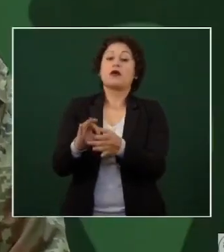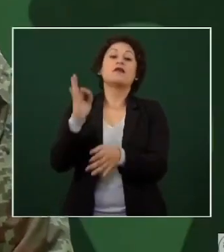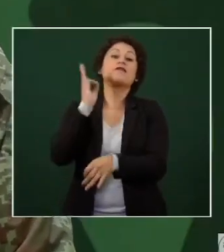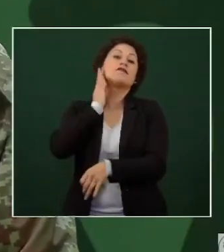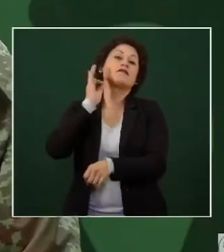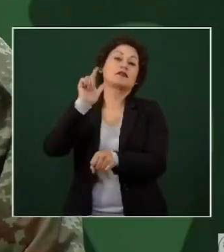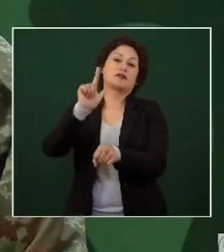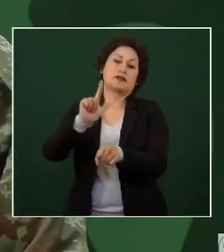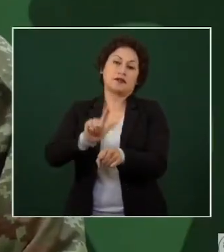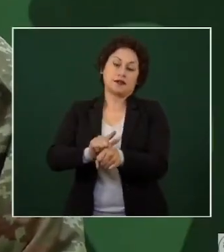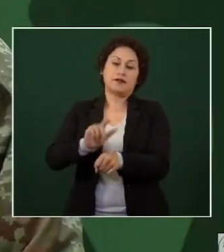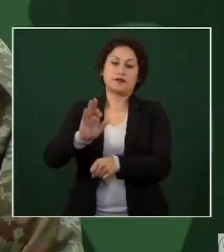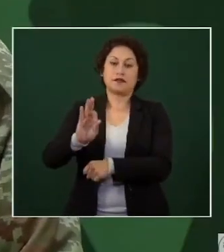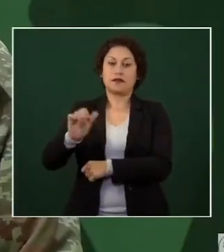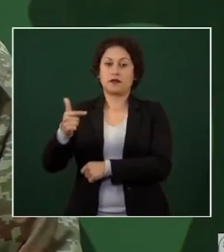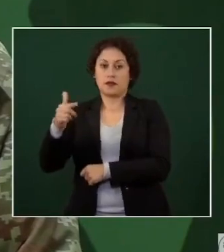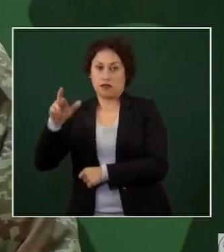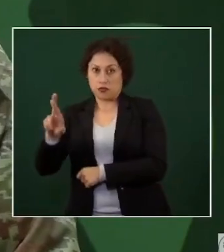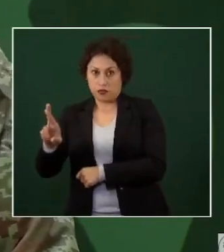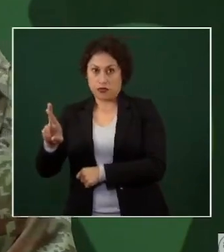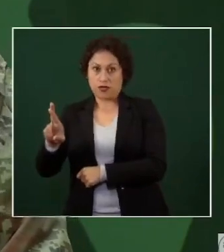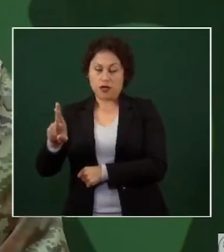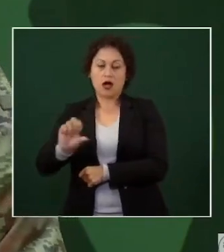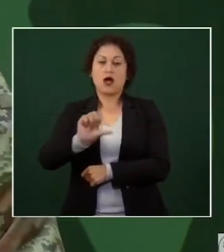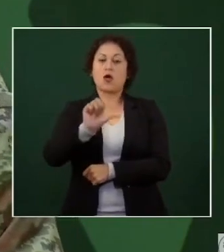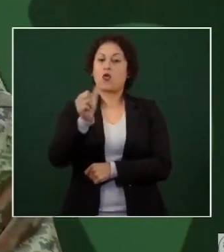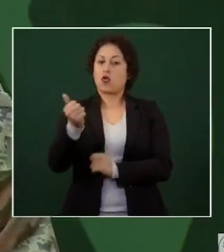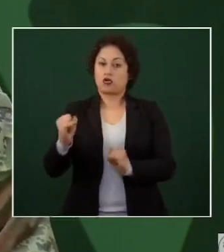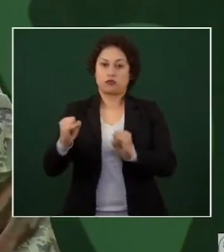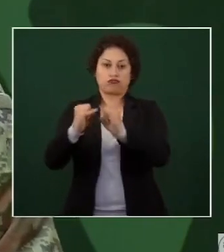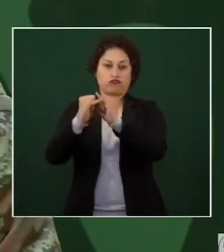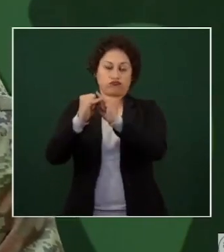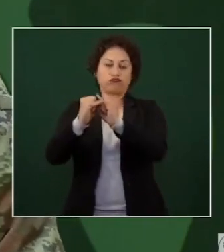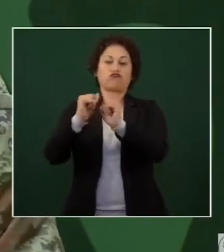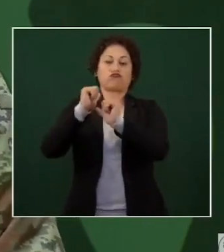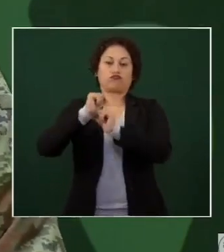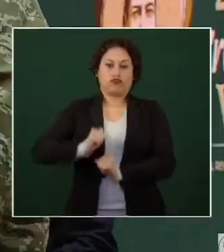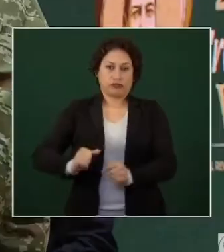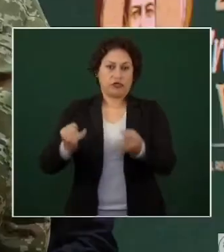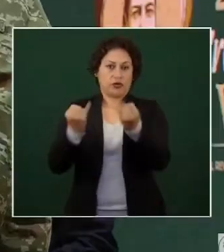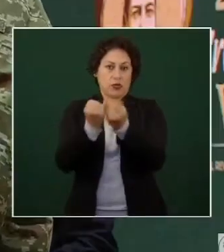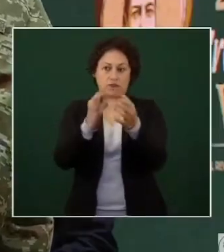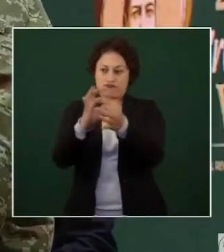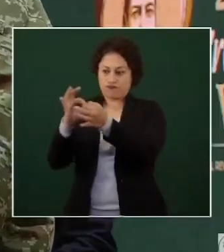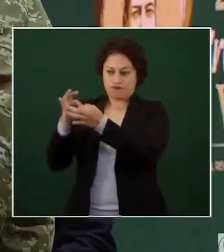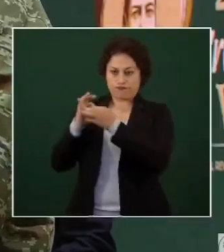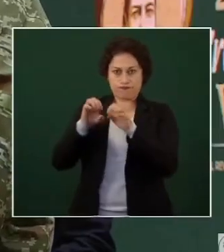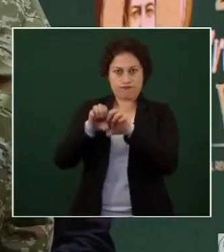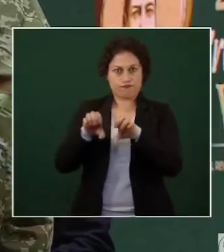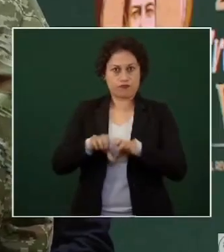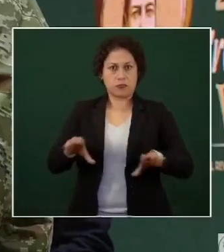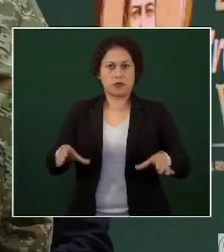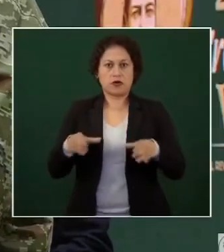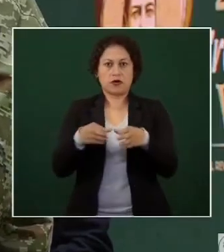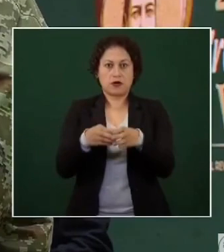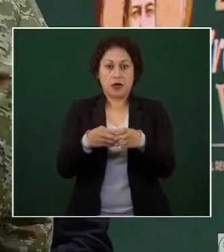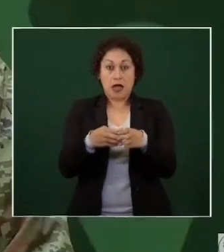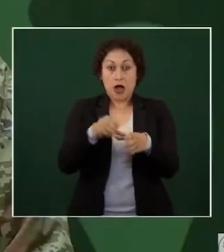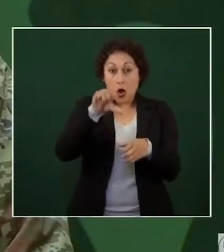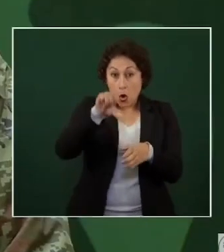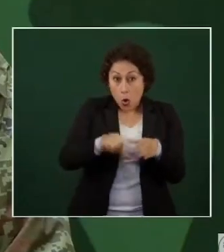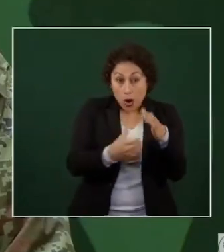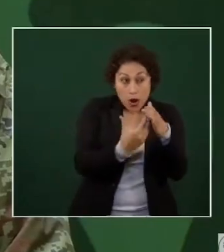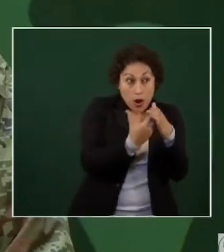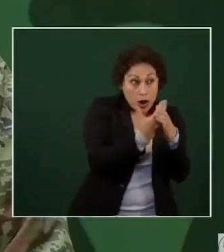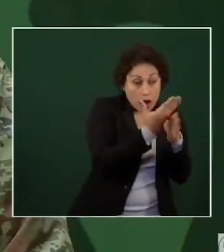de la República y otras instancias. Todavía seguimos en el proceso de esta